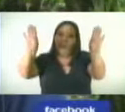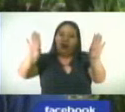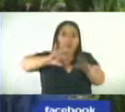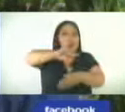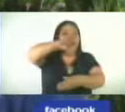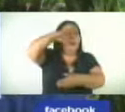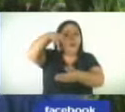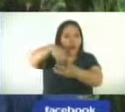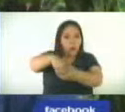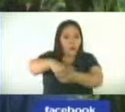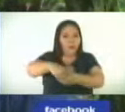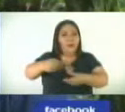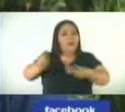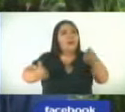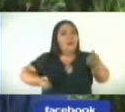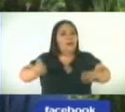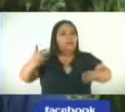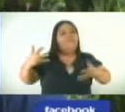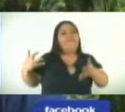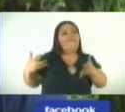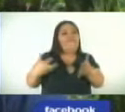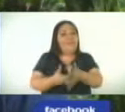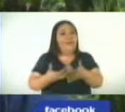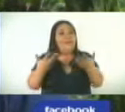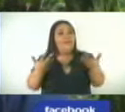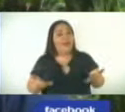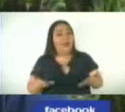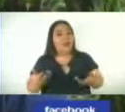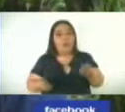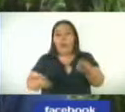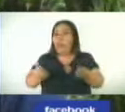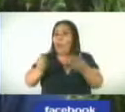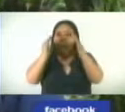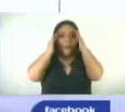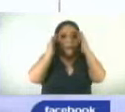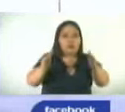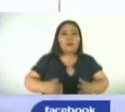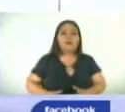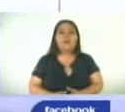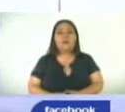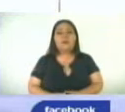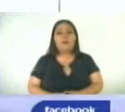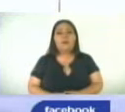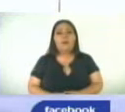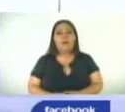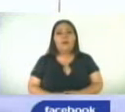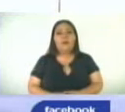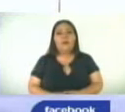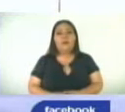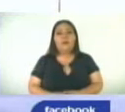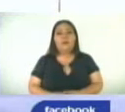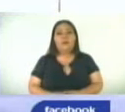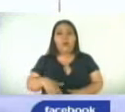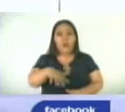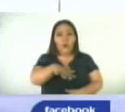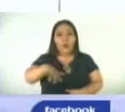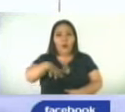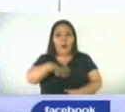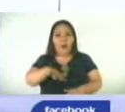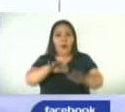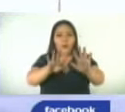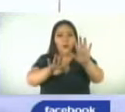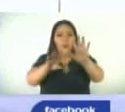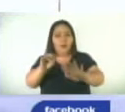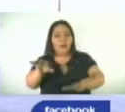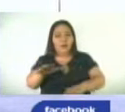eso, los accidentes que también ocurren por la distracción al volante. Y más de 90 locales fueron consumidos